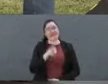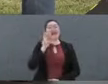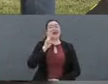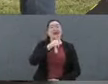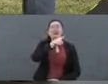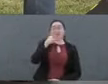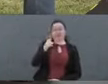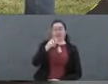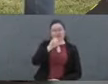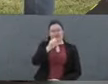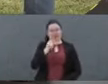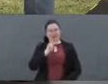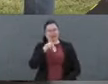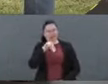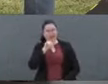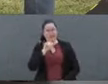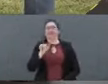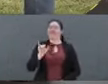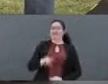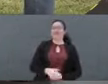a la jefa de gobierno.